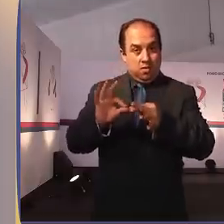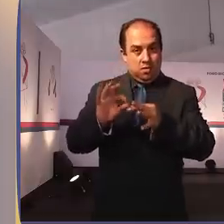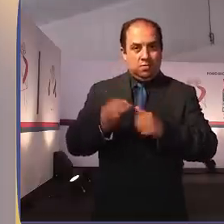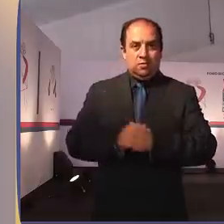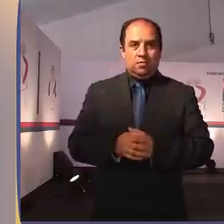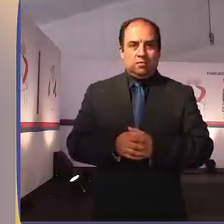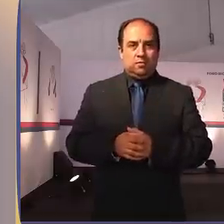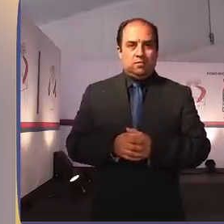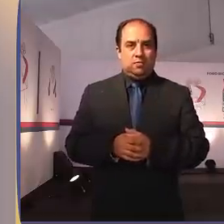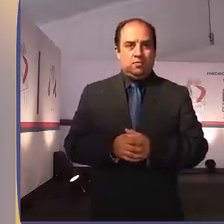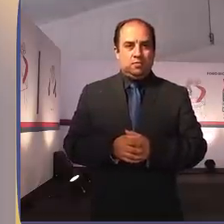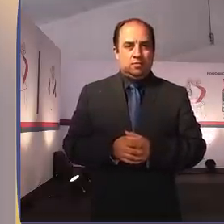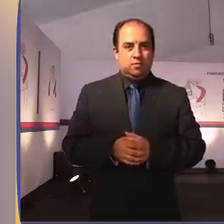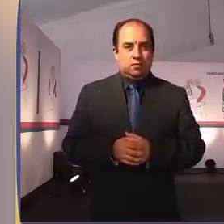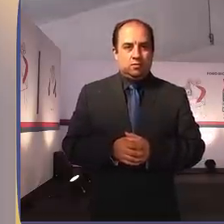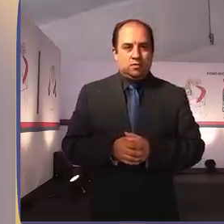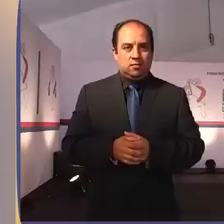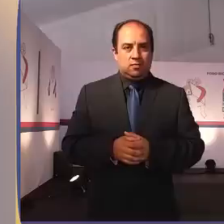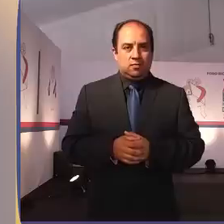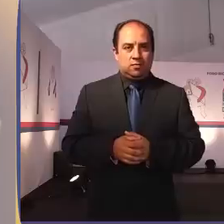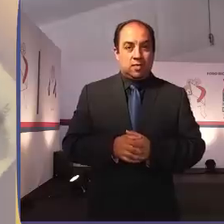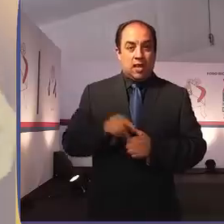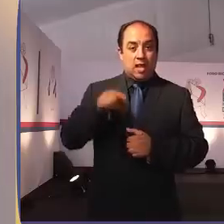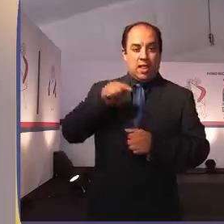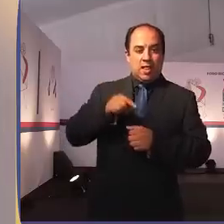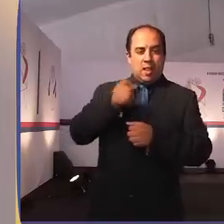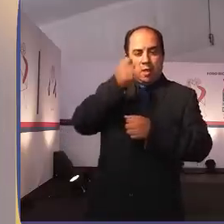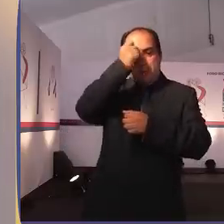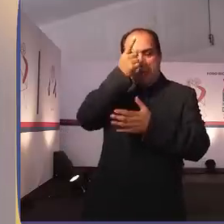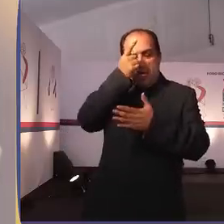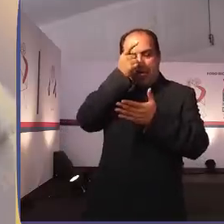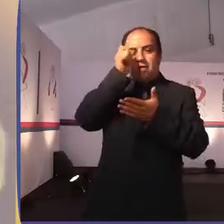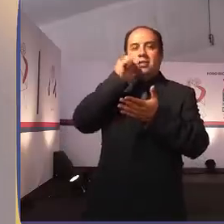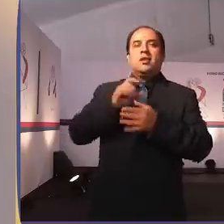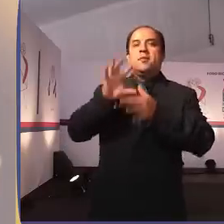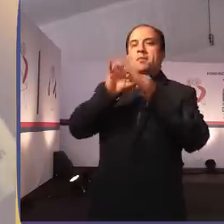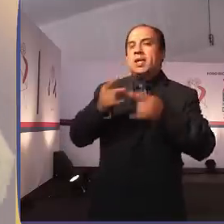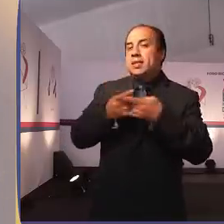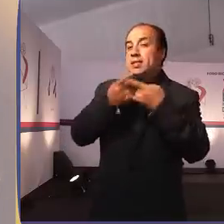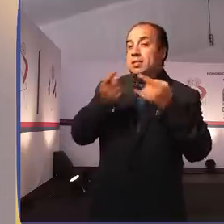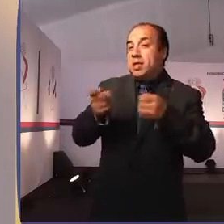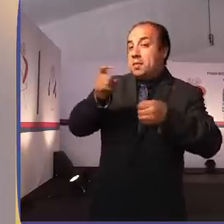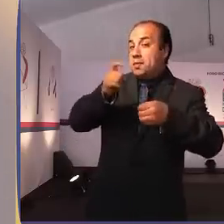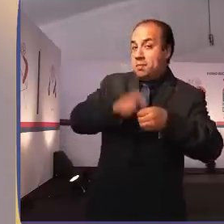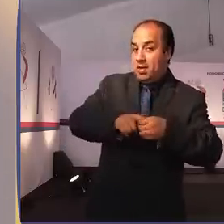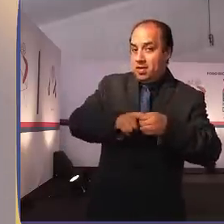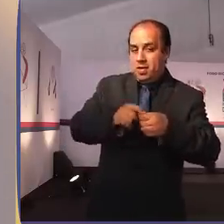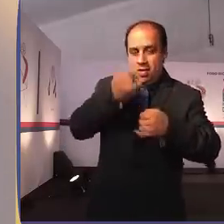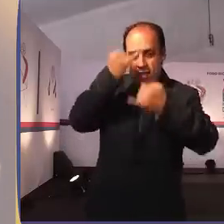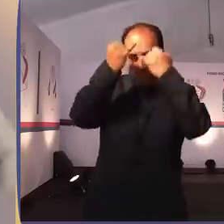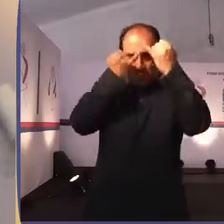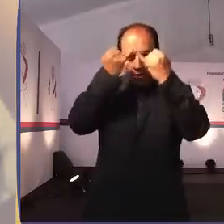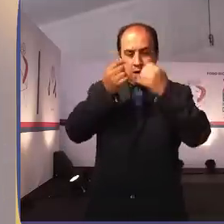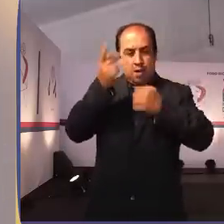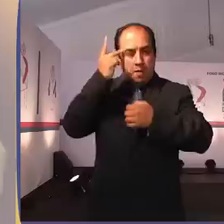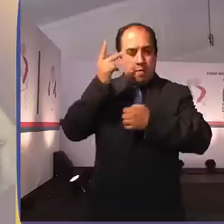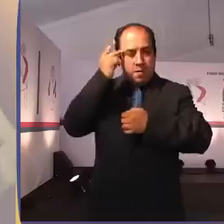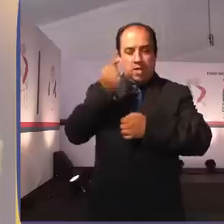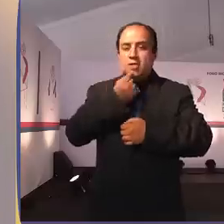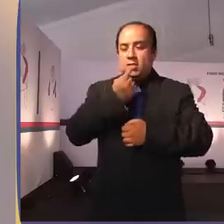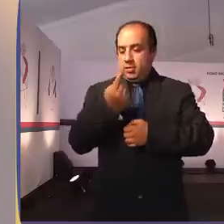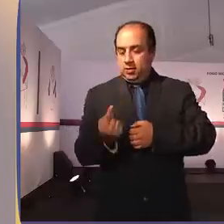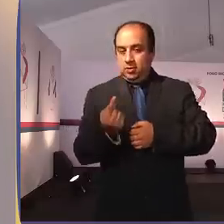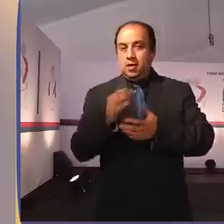¿Les añadirá de su cachete y de su vivencia? ¿Se imaginan el Principito